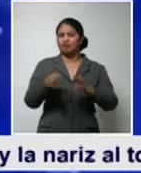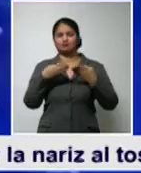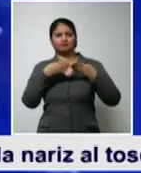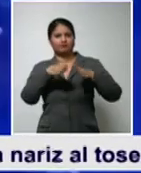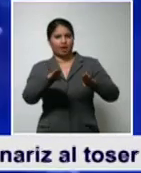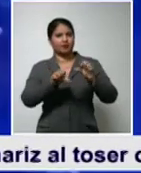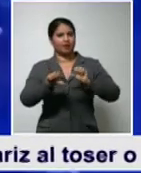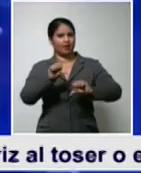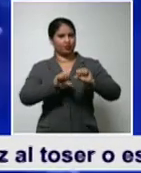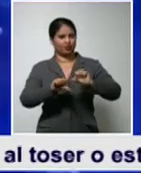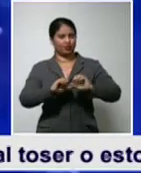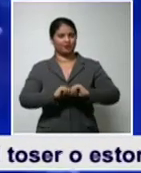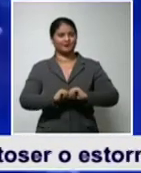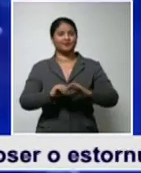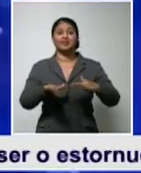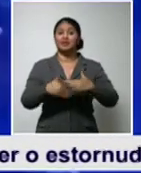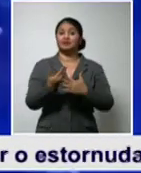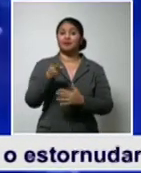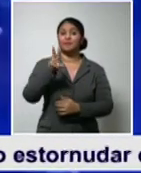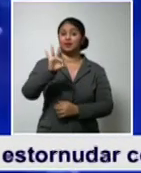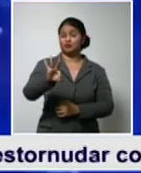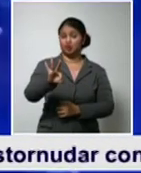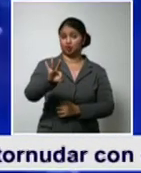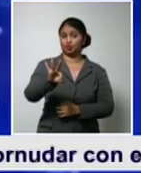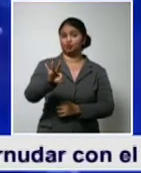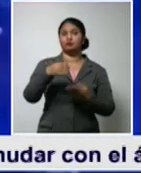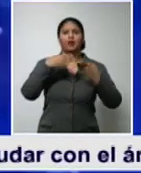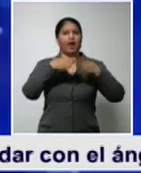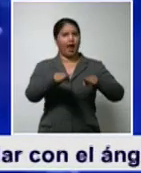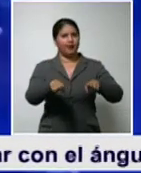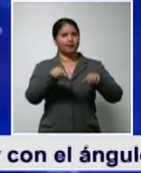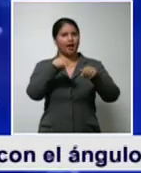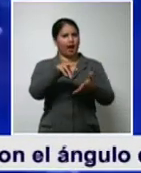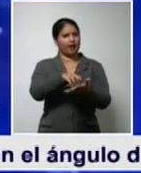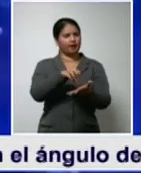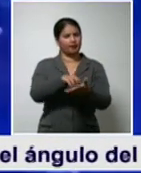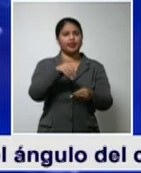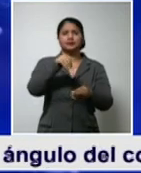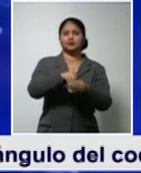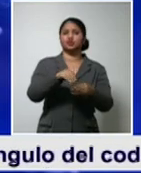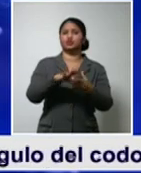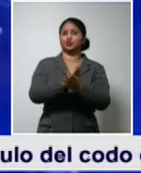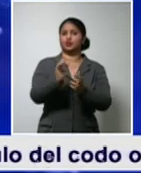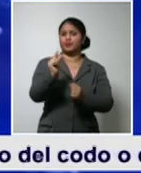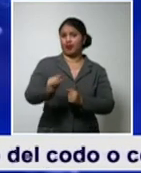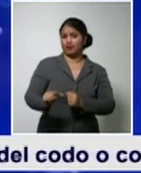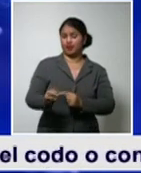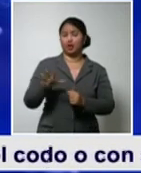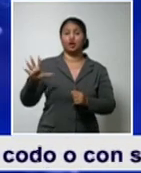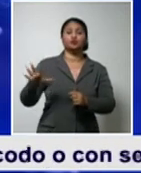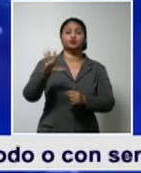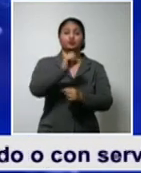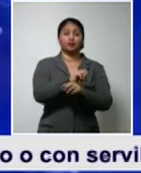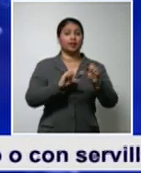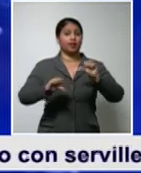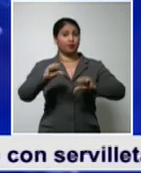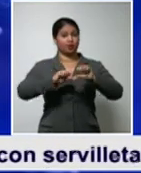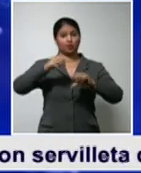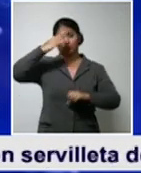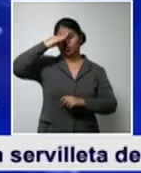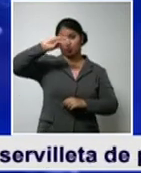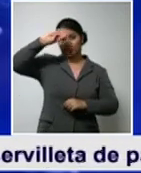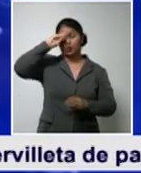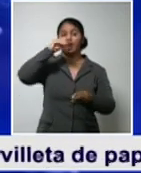el día 28 sería el laboratorio número 23 que tendría Cuba. 23 en este momento, y prácticamente toda Cuba va a tener